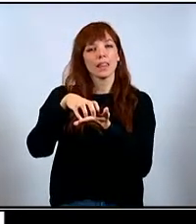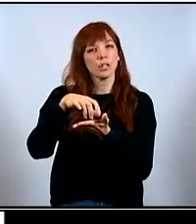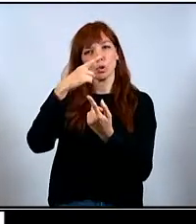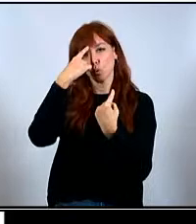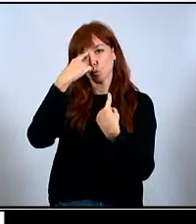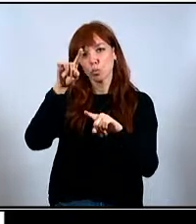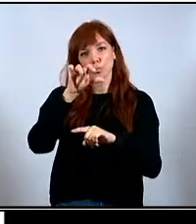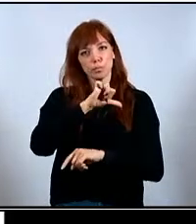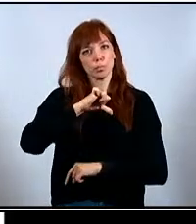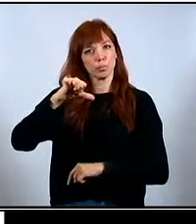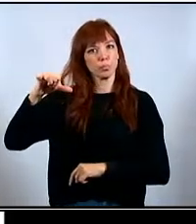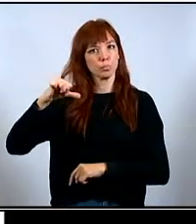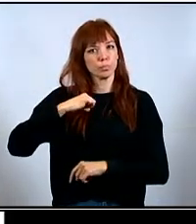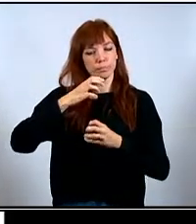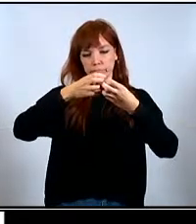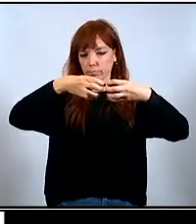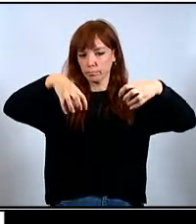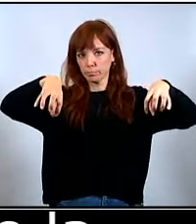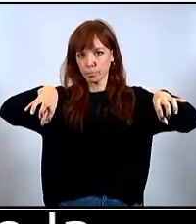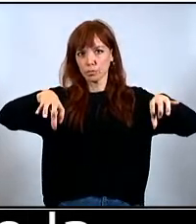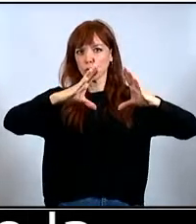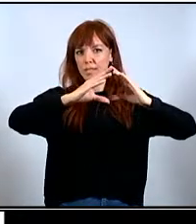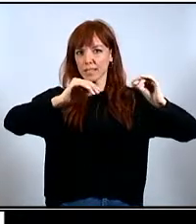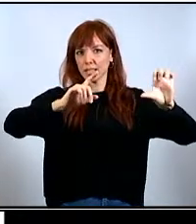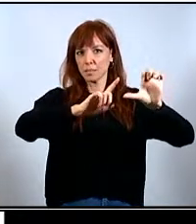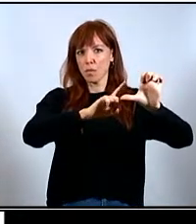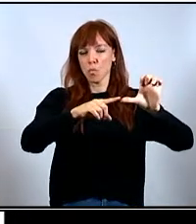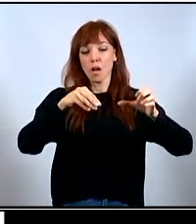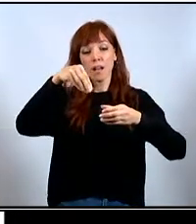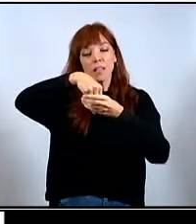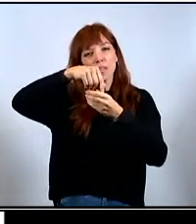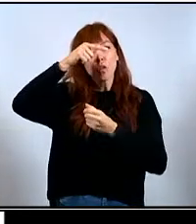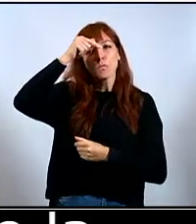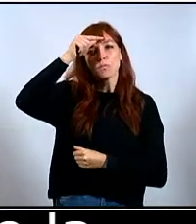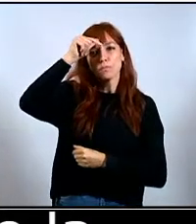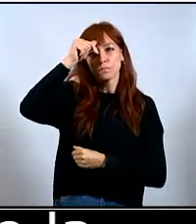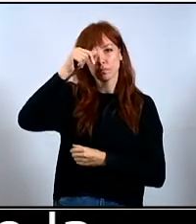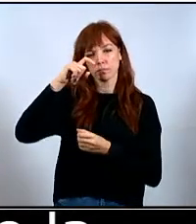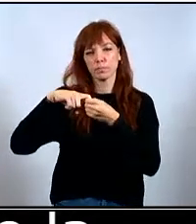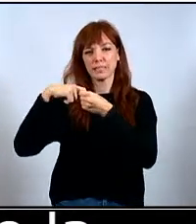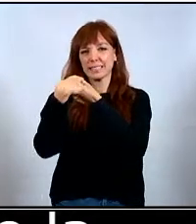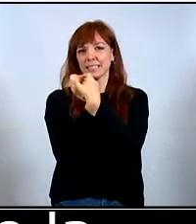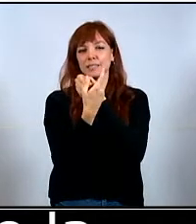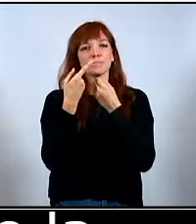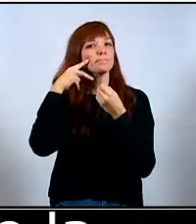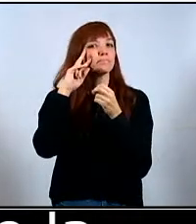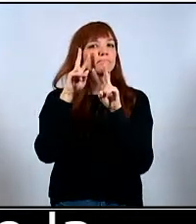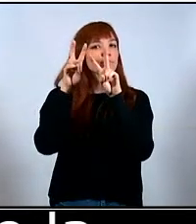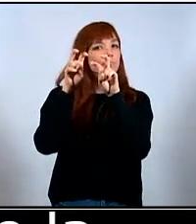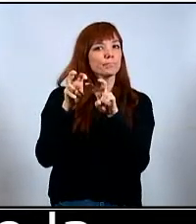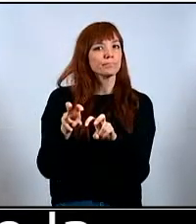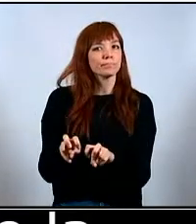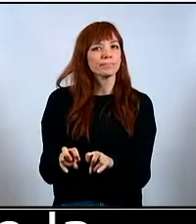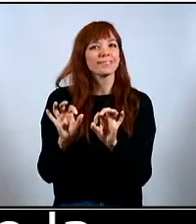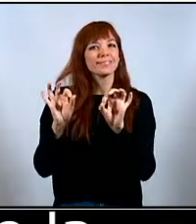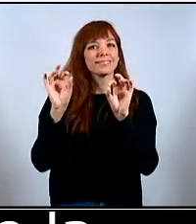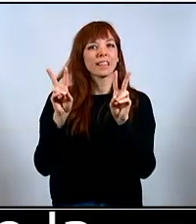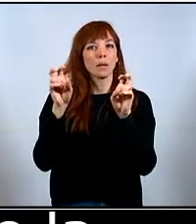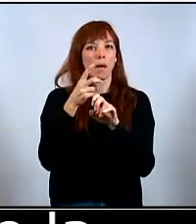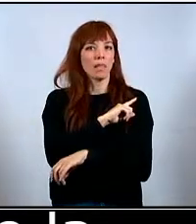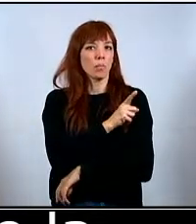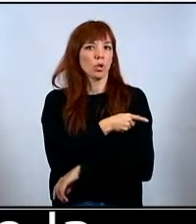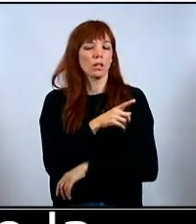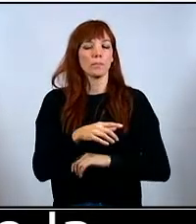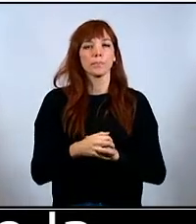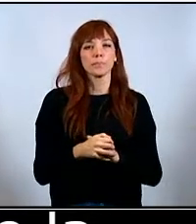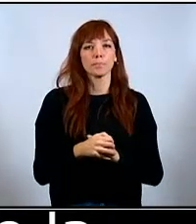de la Universidad de Extremadura y estará formado por doctores y doctorandos de grupos de investigación de asuntos deportivos. Contará